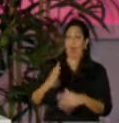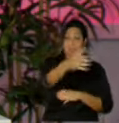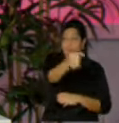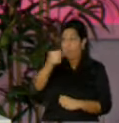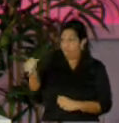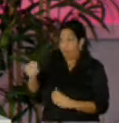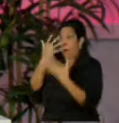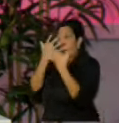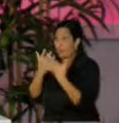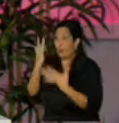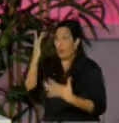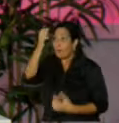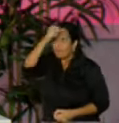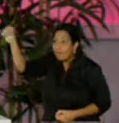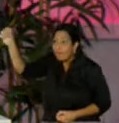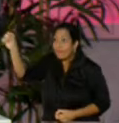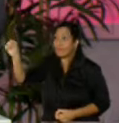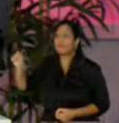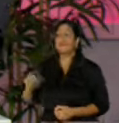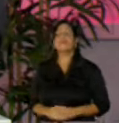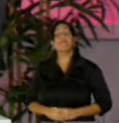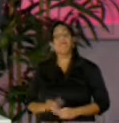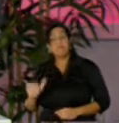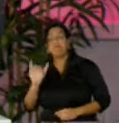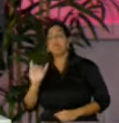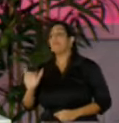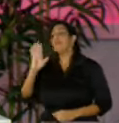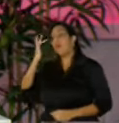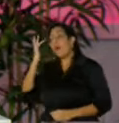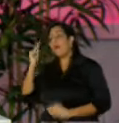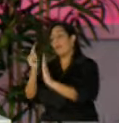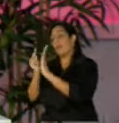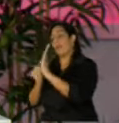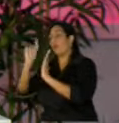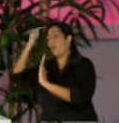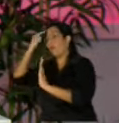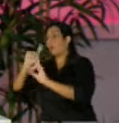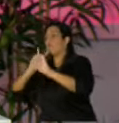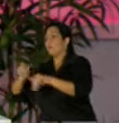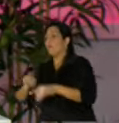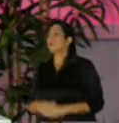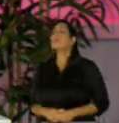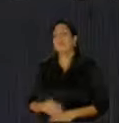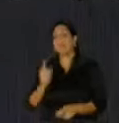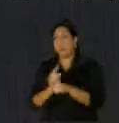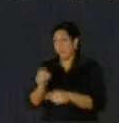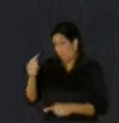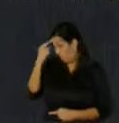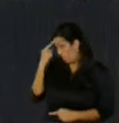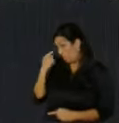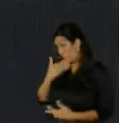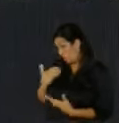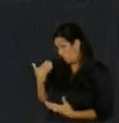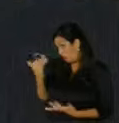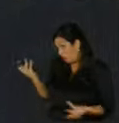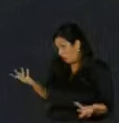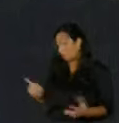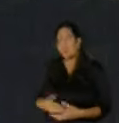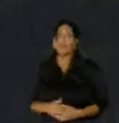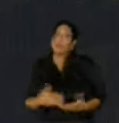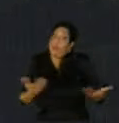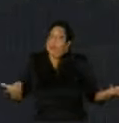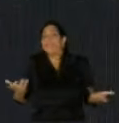no. Pues porque no respondió a los planteamientos o a las órdenes hechas por el gobierno, ¿no? Sí. ¿Te parece así? Sí, me parece. Queremos